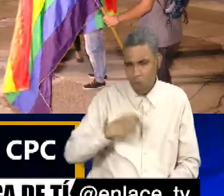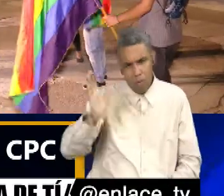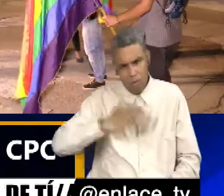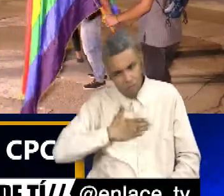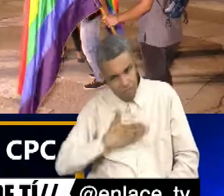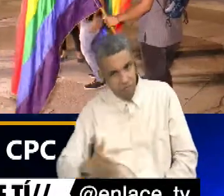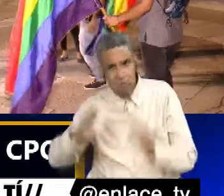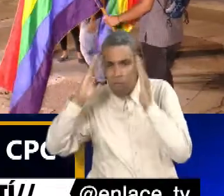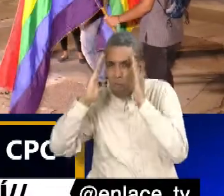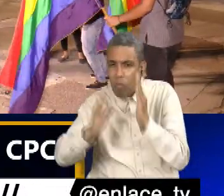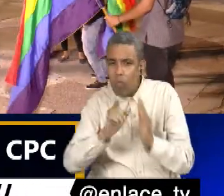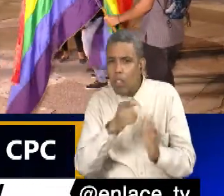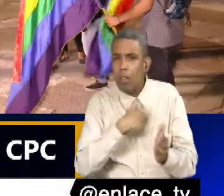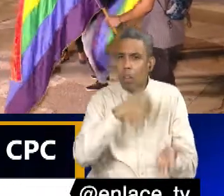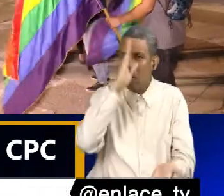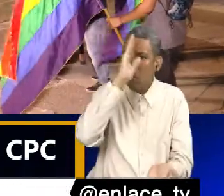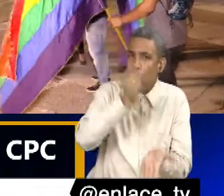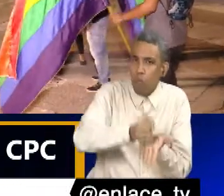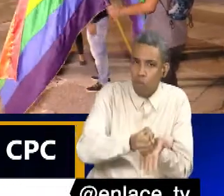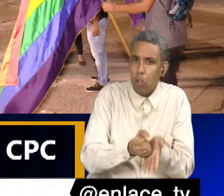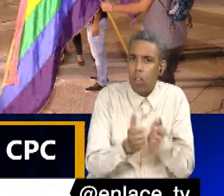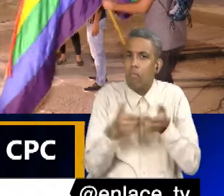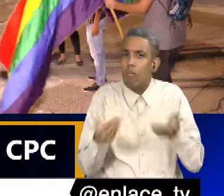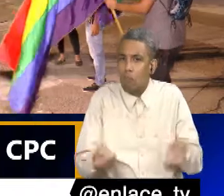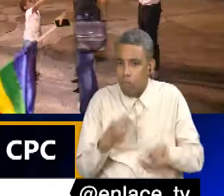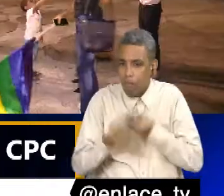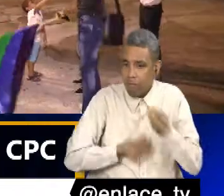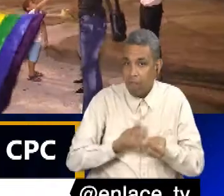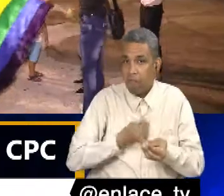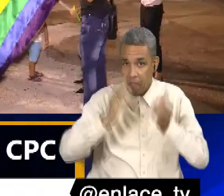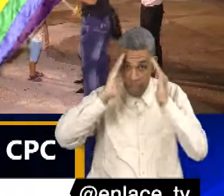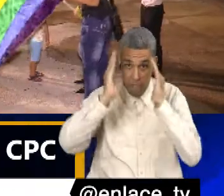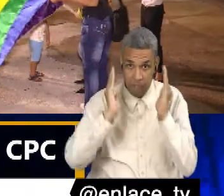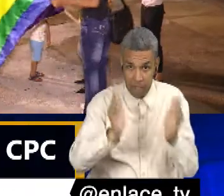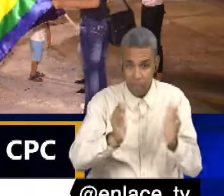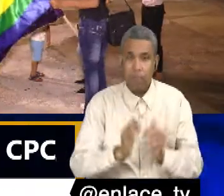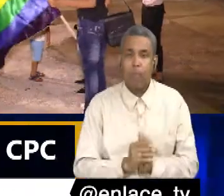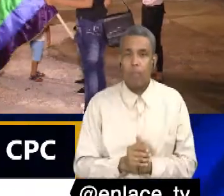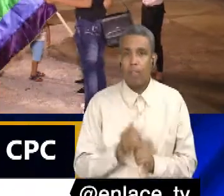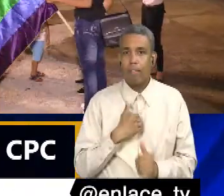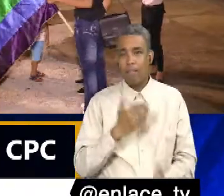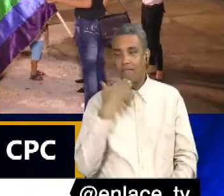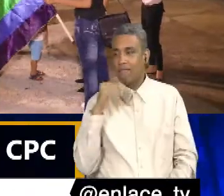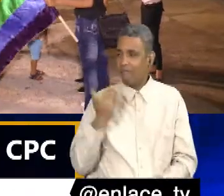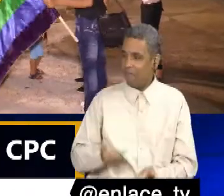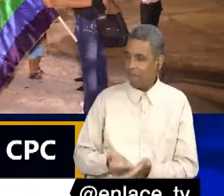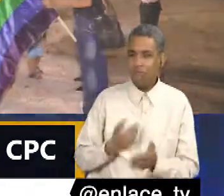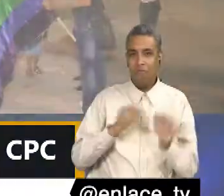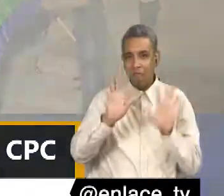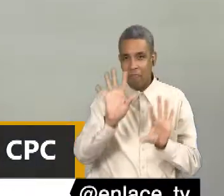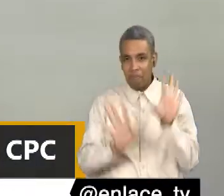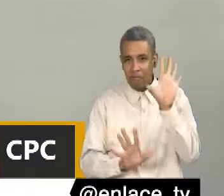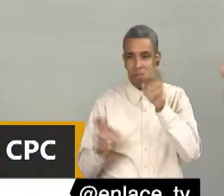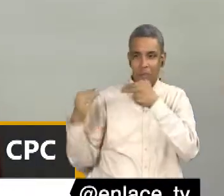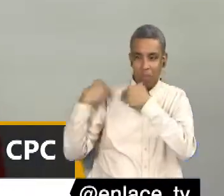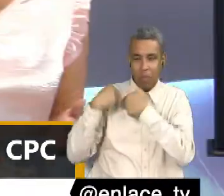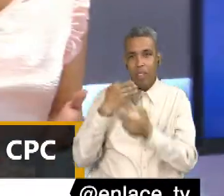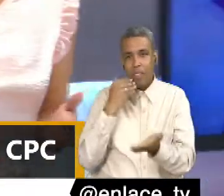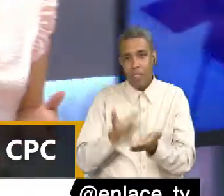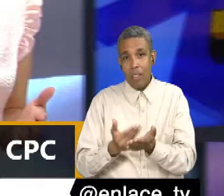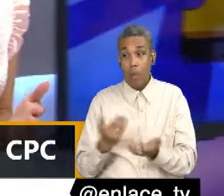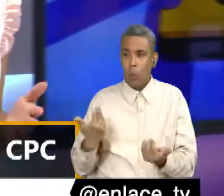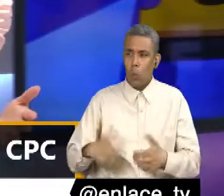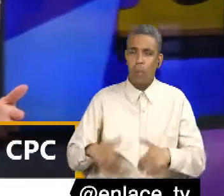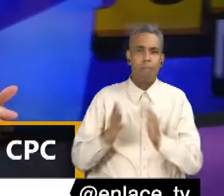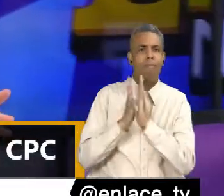a conocer sus inquietudes y toda la problemática que viven. Bueno, muchísimas gracias, secretaria, por esta información. Información